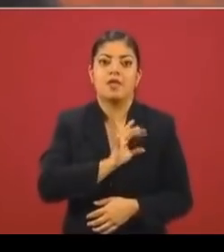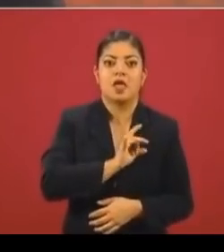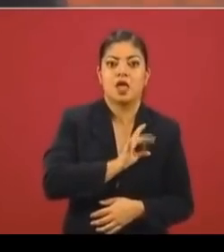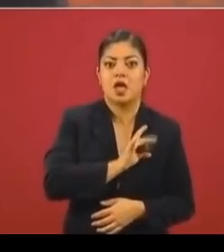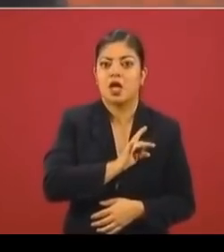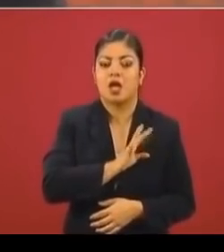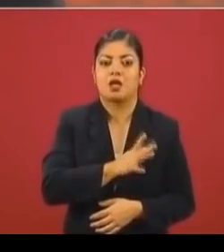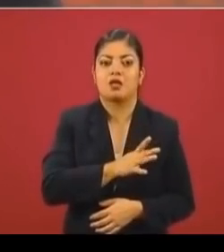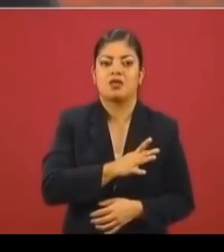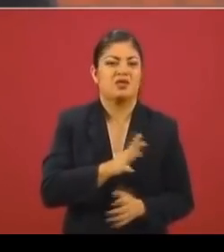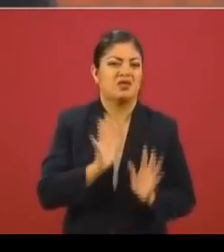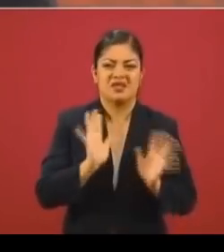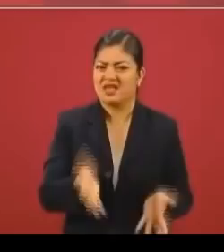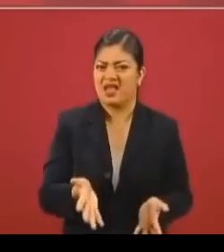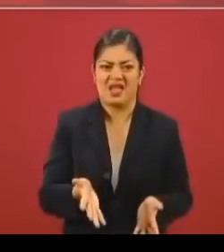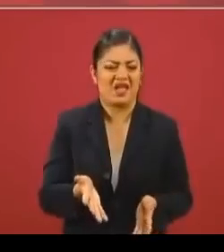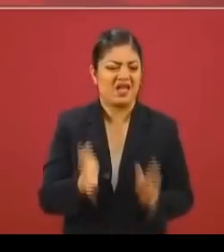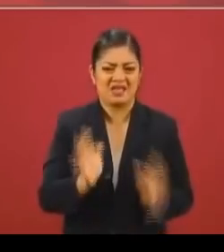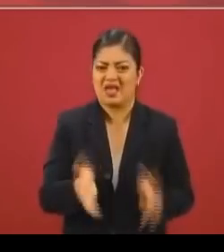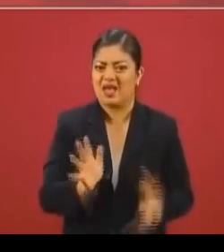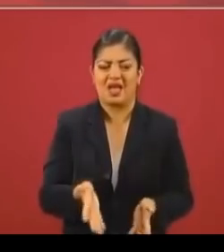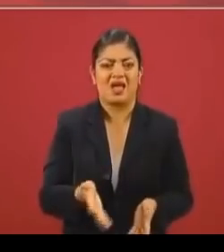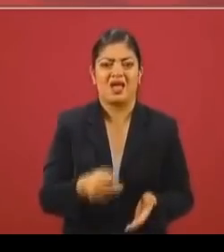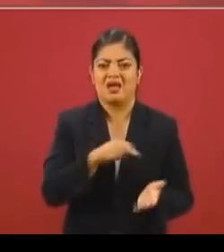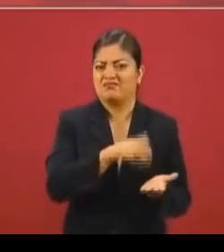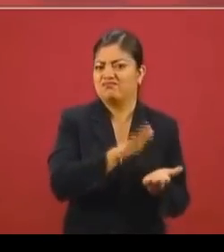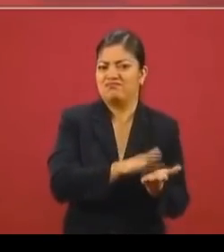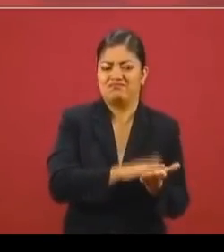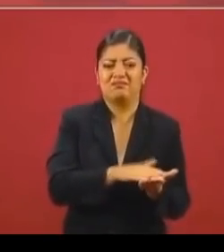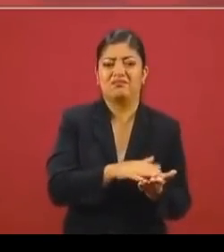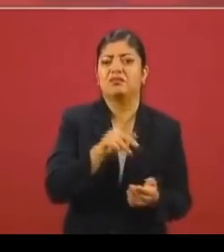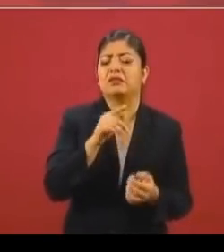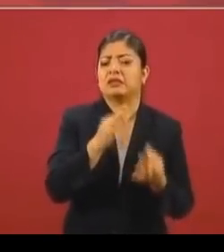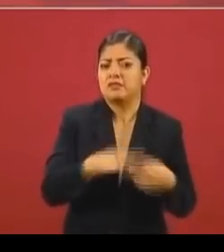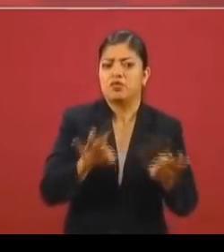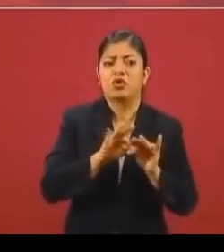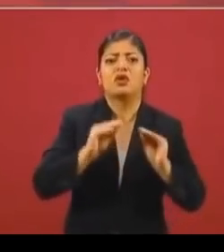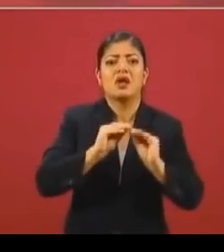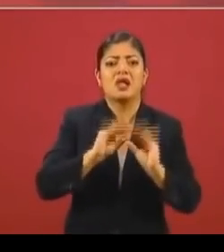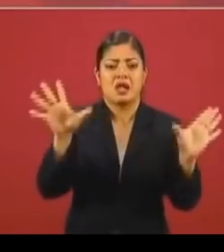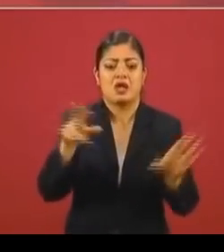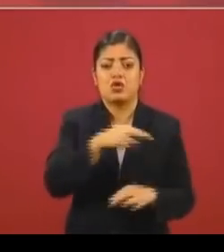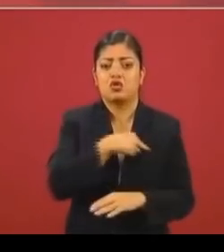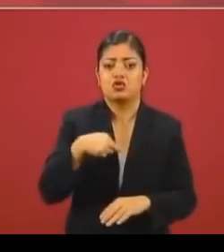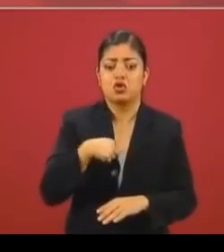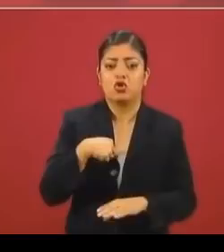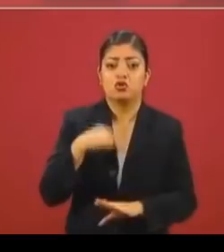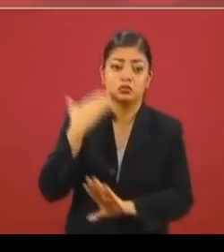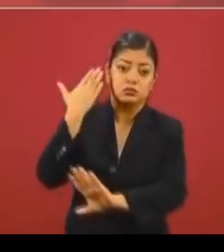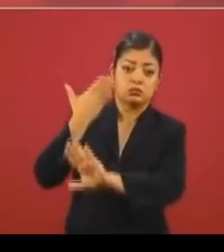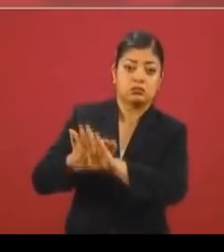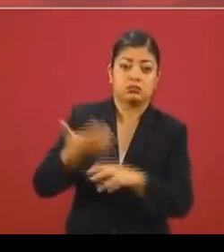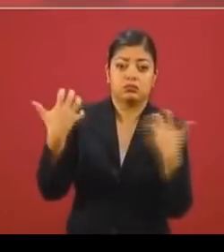que quede ya de una vez y para siempre claro que nosotros no estamos en contra de los